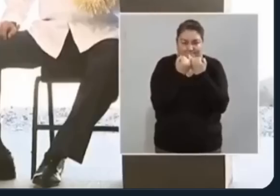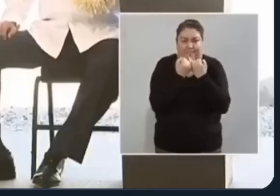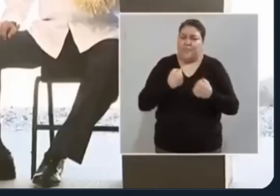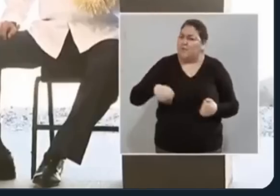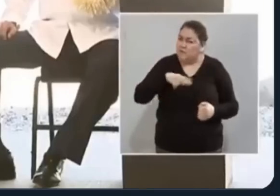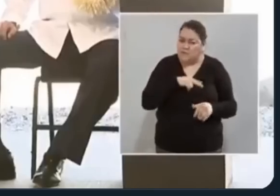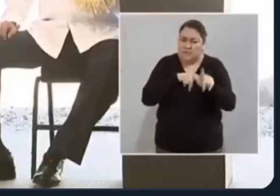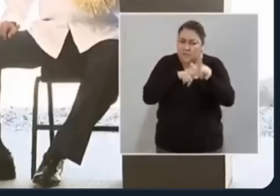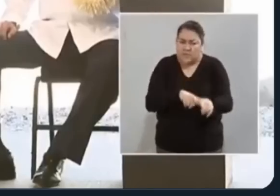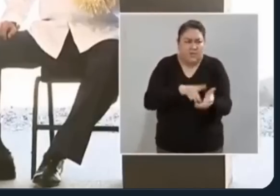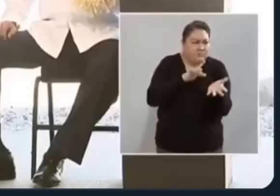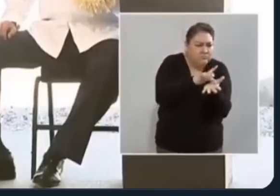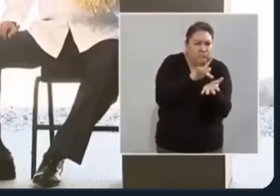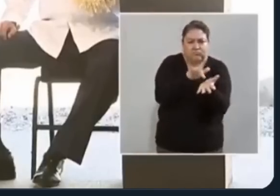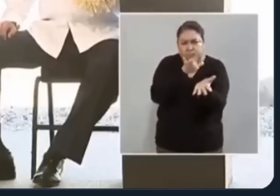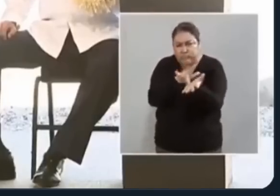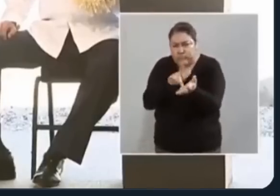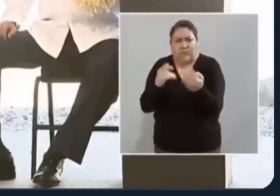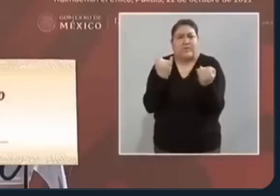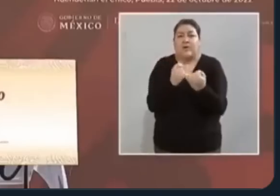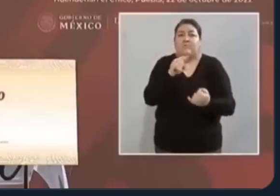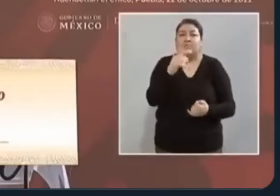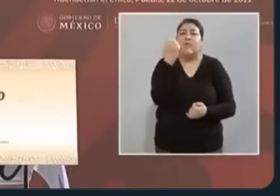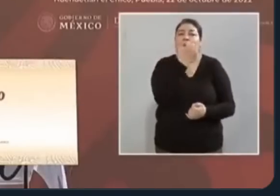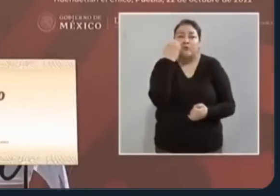de lo que está haciendo el presidente con esta